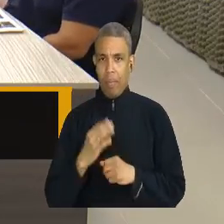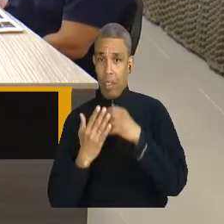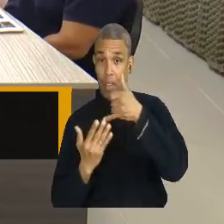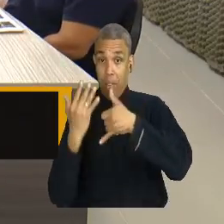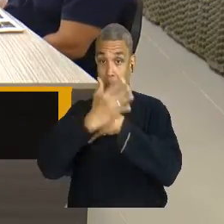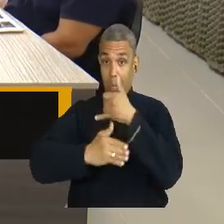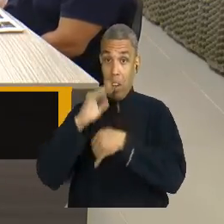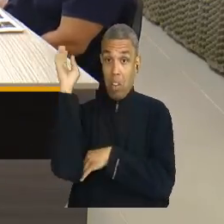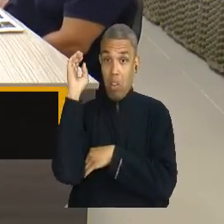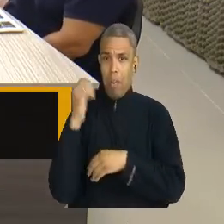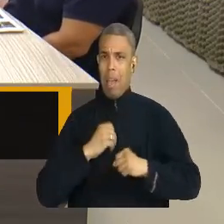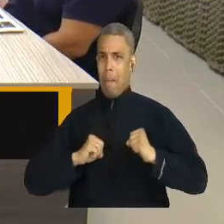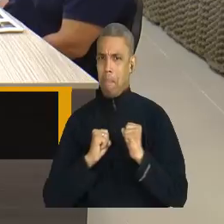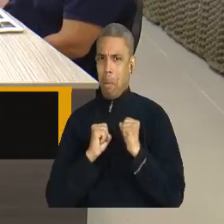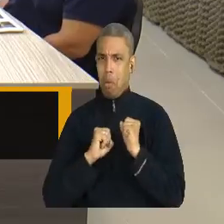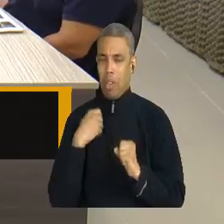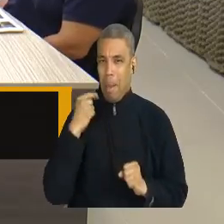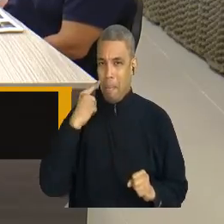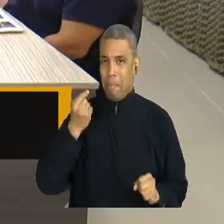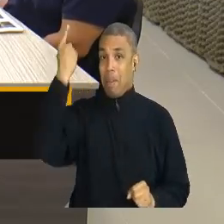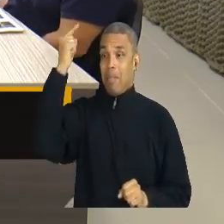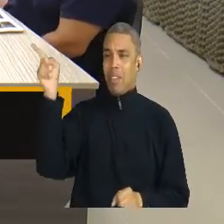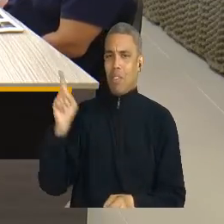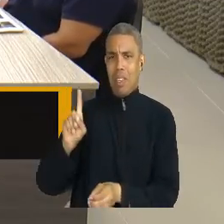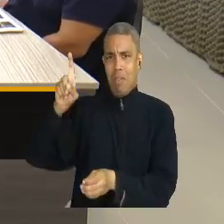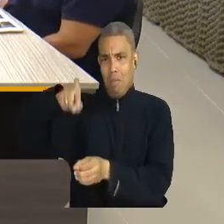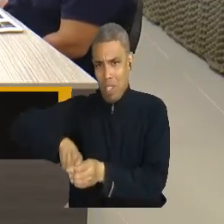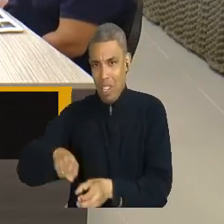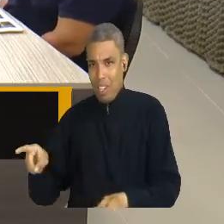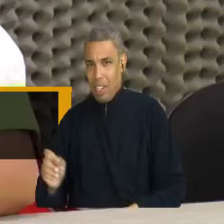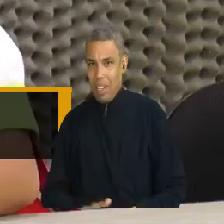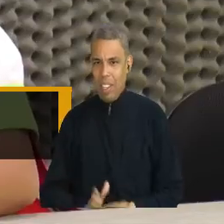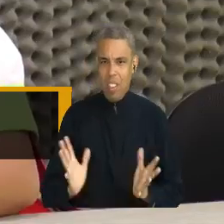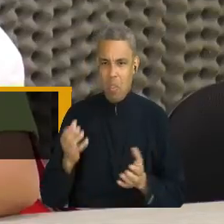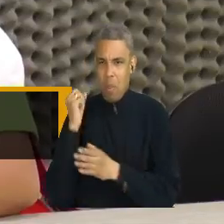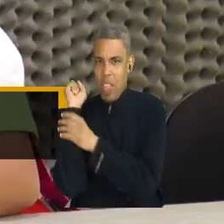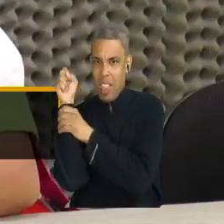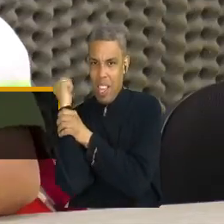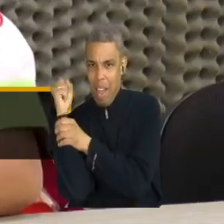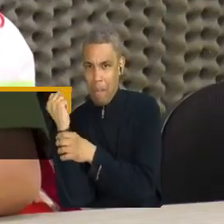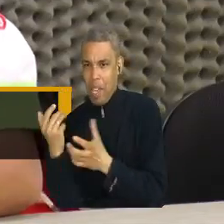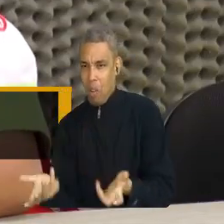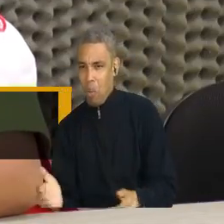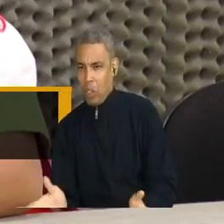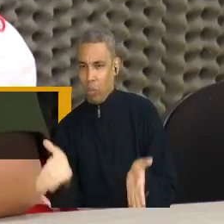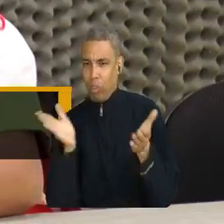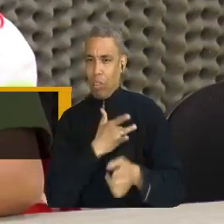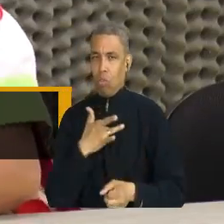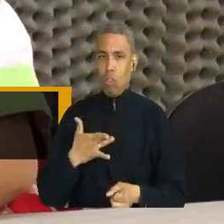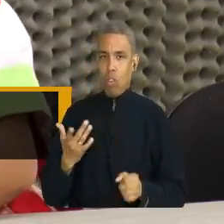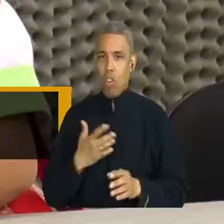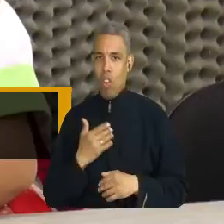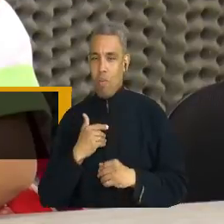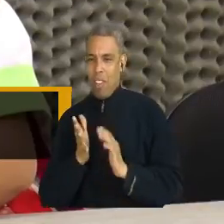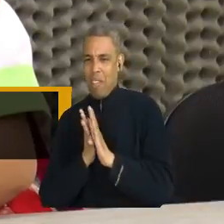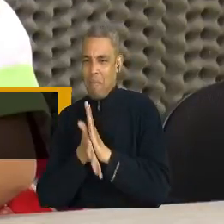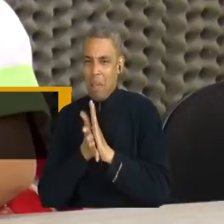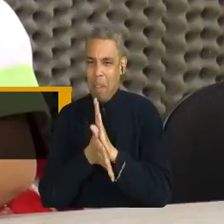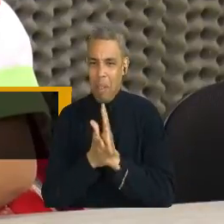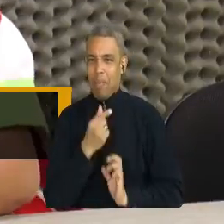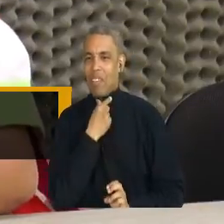después, esto ya estamos en muchos, muchos hospitales. Y estamos en 8 ciudades. ¿Y qué hacemos nosotros? Pues